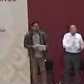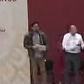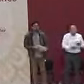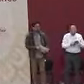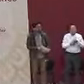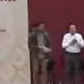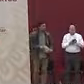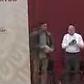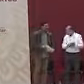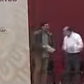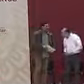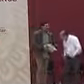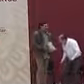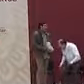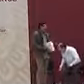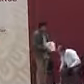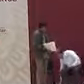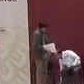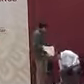Gracias.